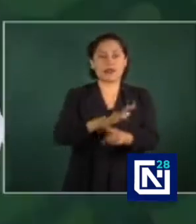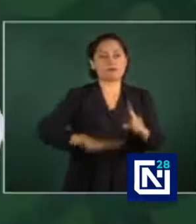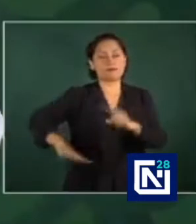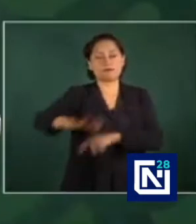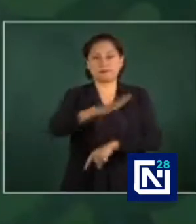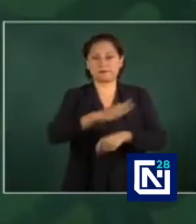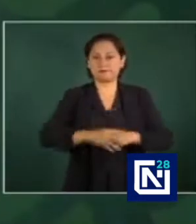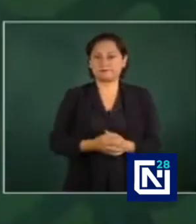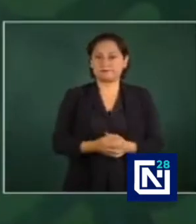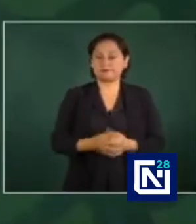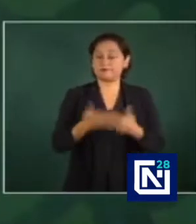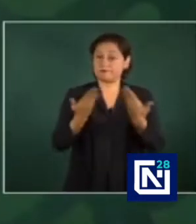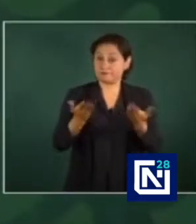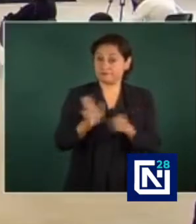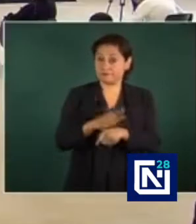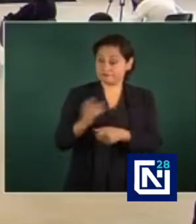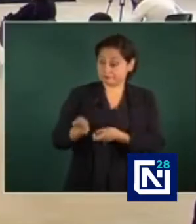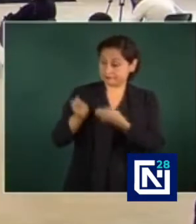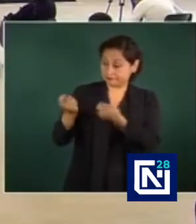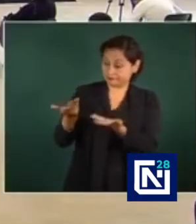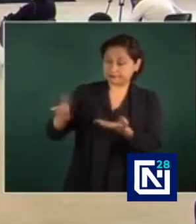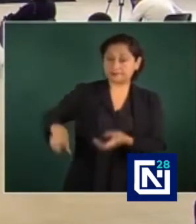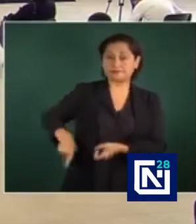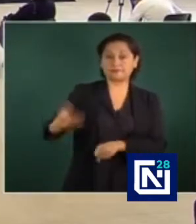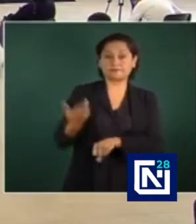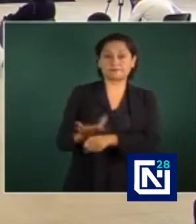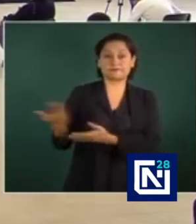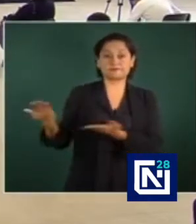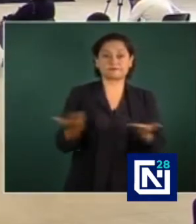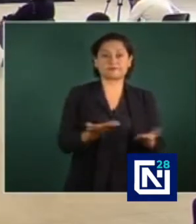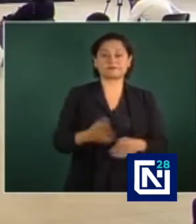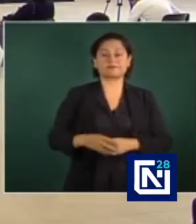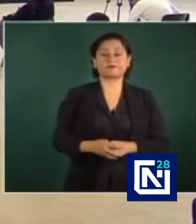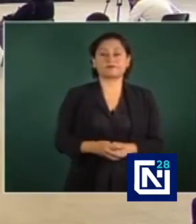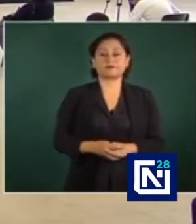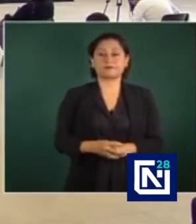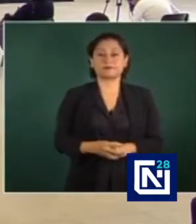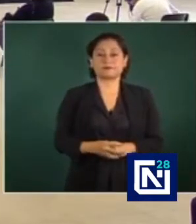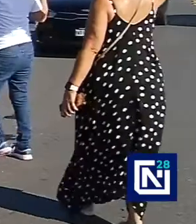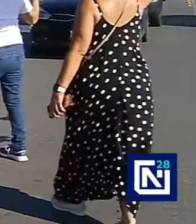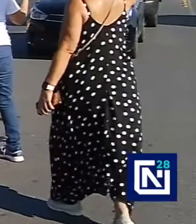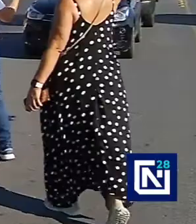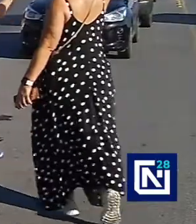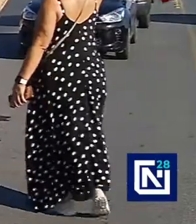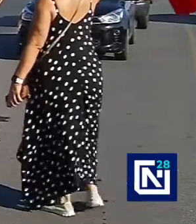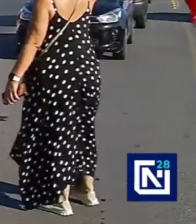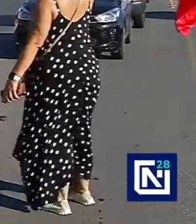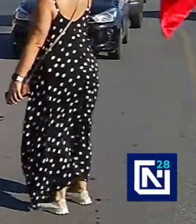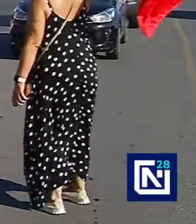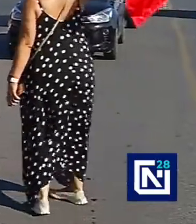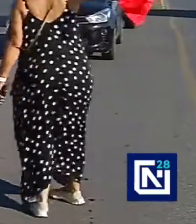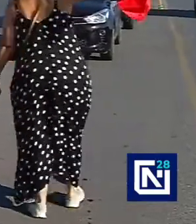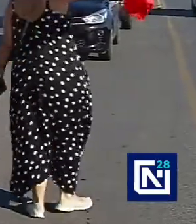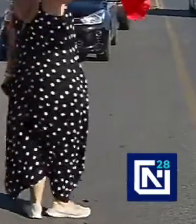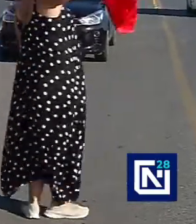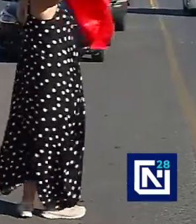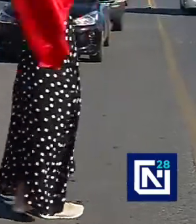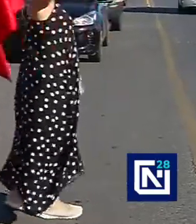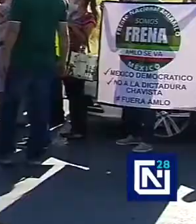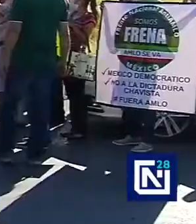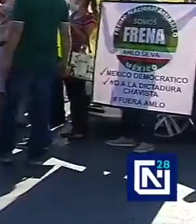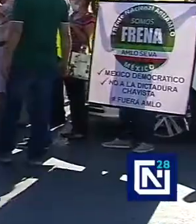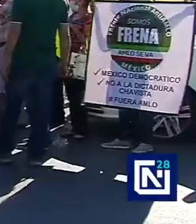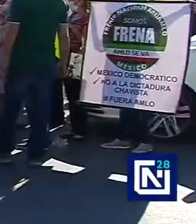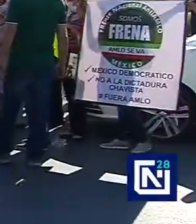de las 7 horas, con presencia de medios nacionales y locales. Pero mientras todo eso sucedía, al exterior